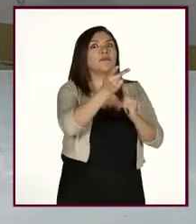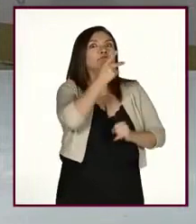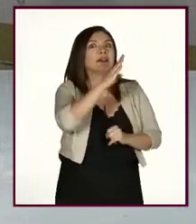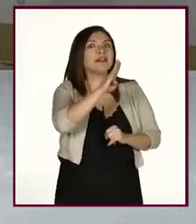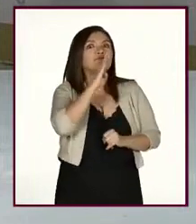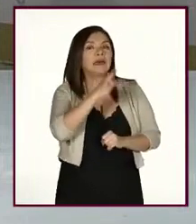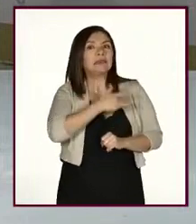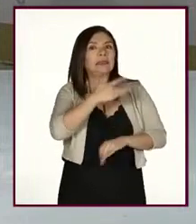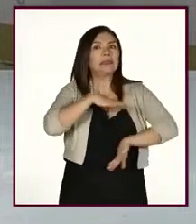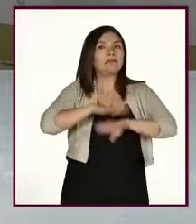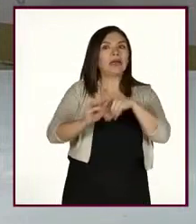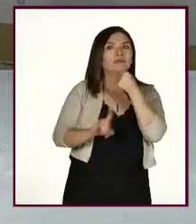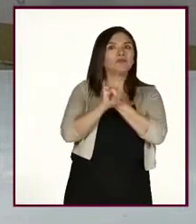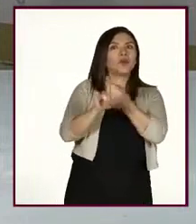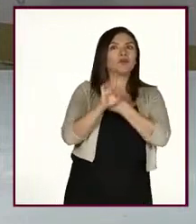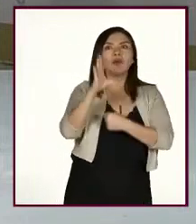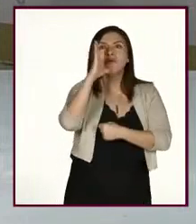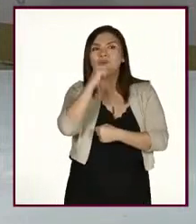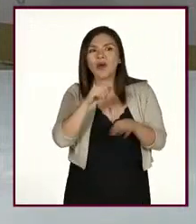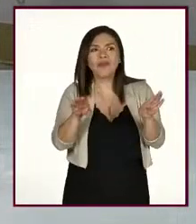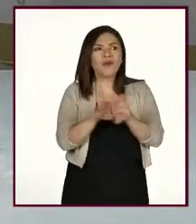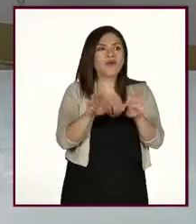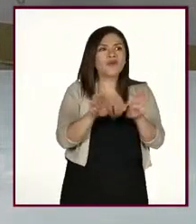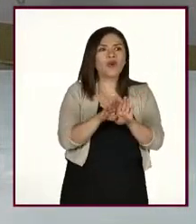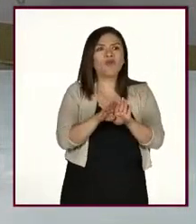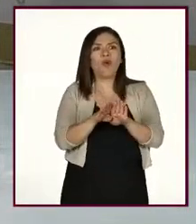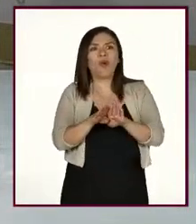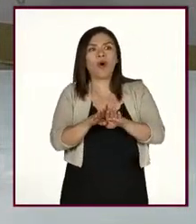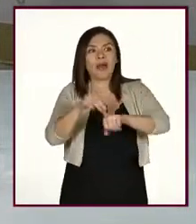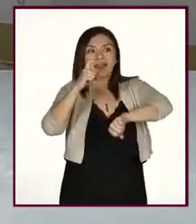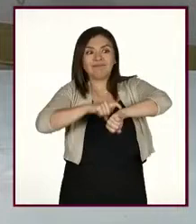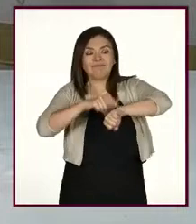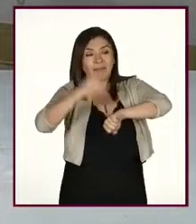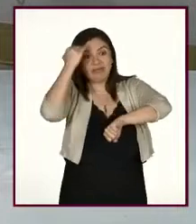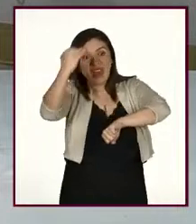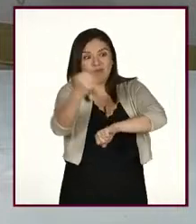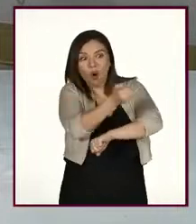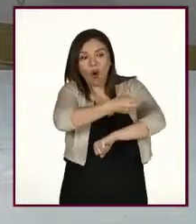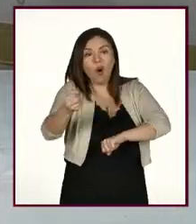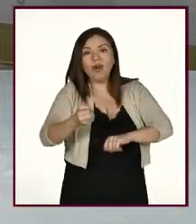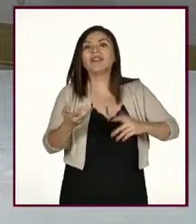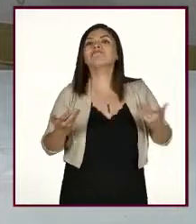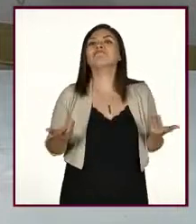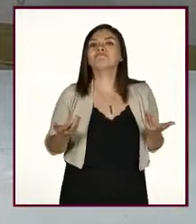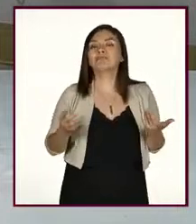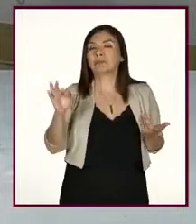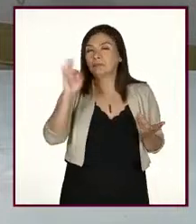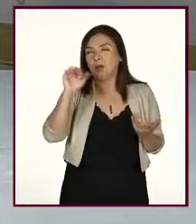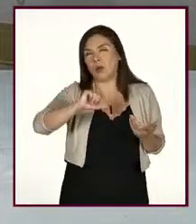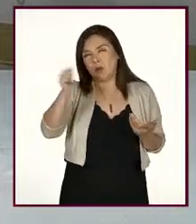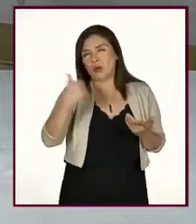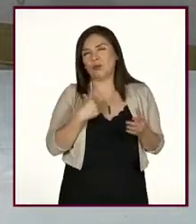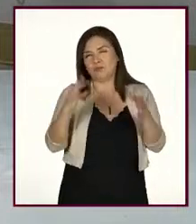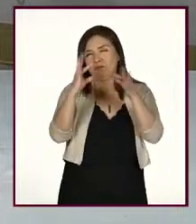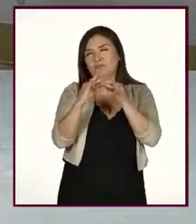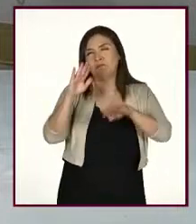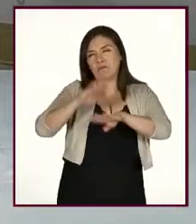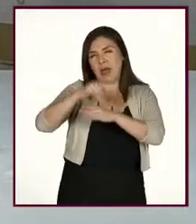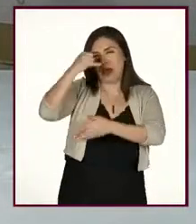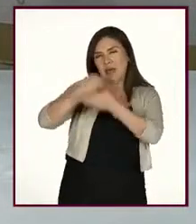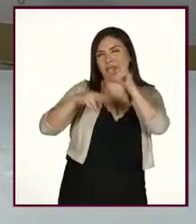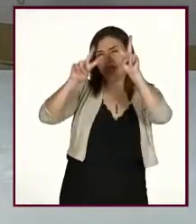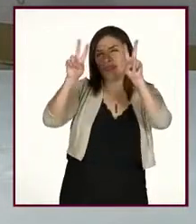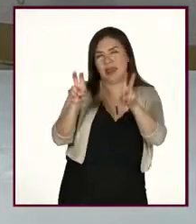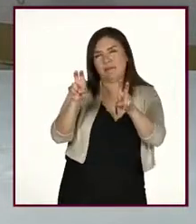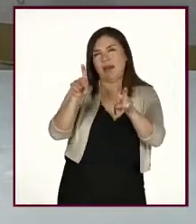estas dificultades para tener un adecuado gestión del tiempo, ¿sí? Y si me adelanto un poquito con el tema,